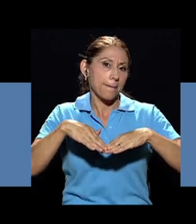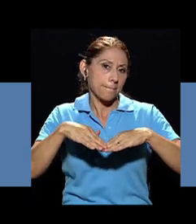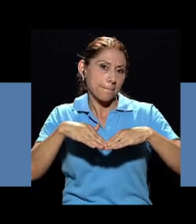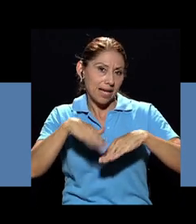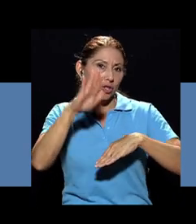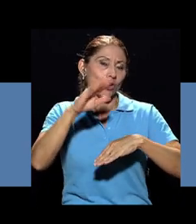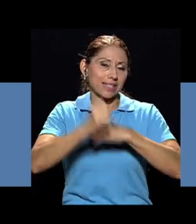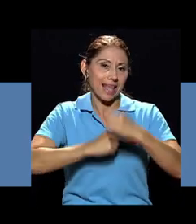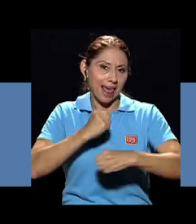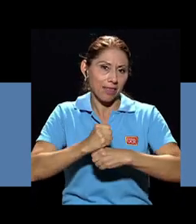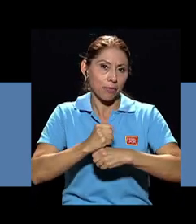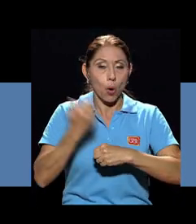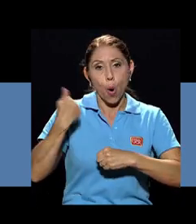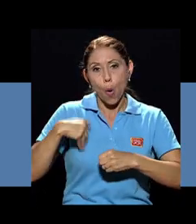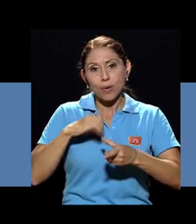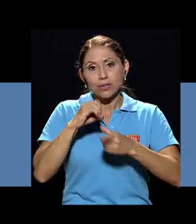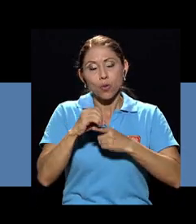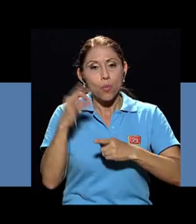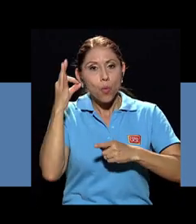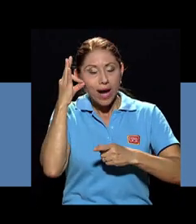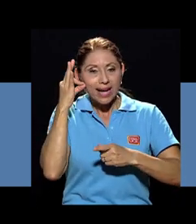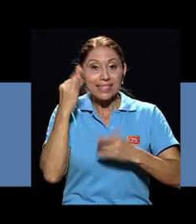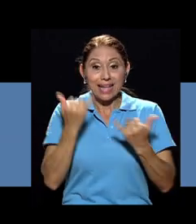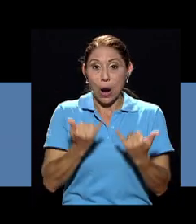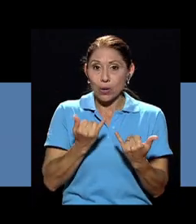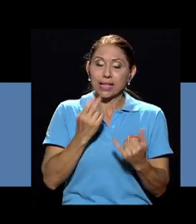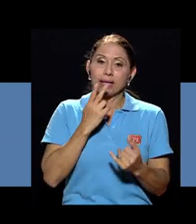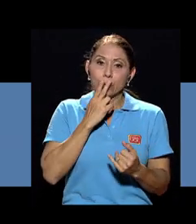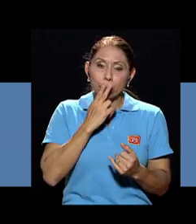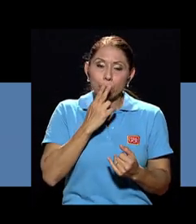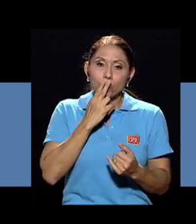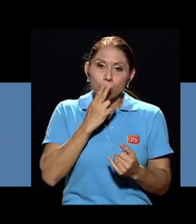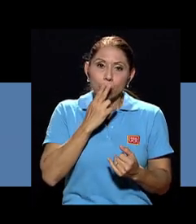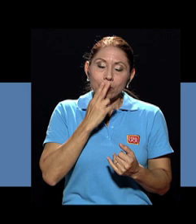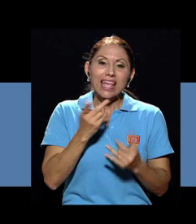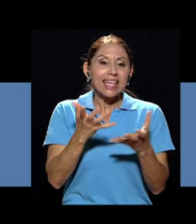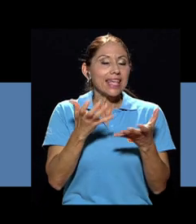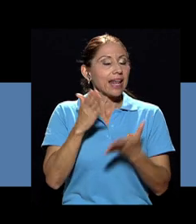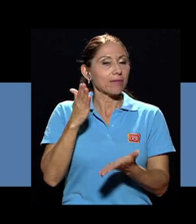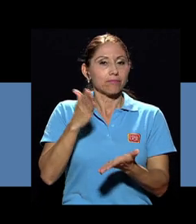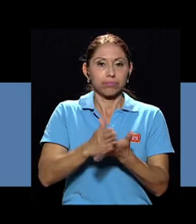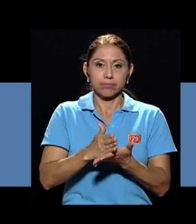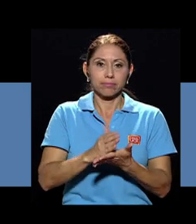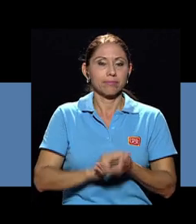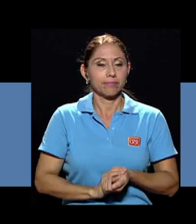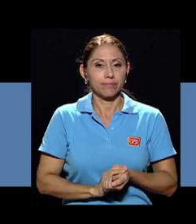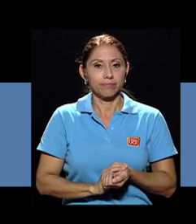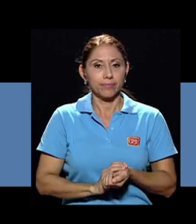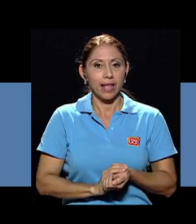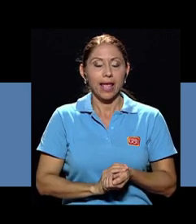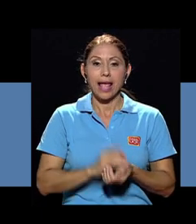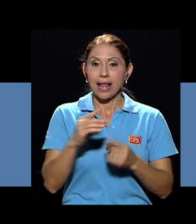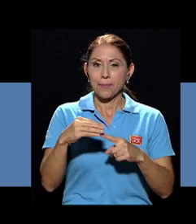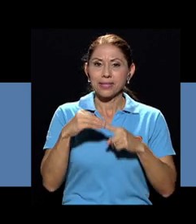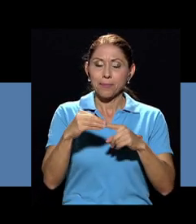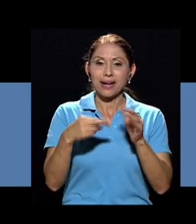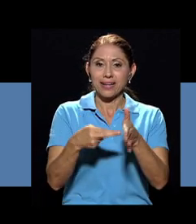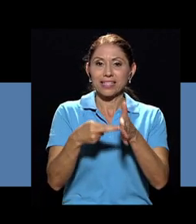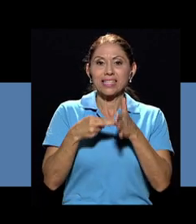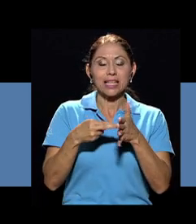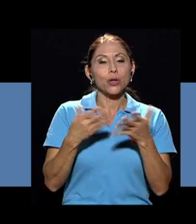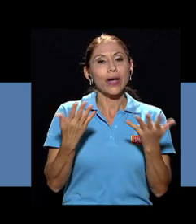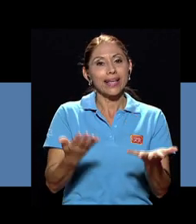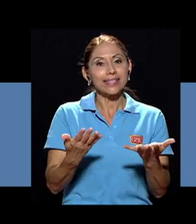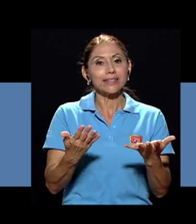hombres o mujeres, ¿verdad?, que estén consumiendo tabaco y quieran dejar de fumar, ¿verdad? El principal requisito